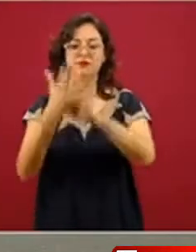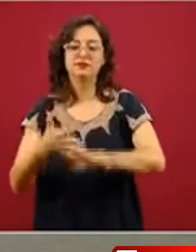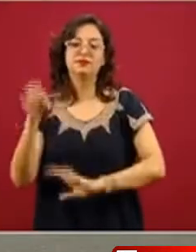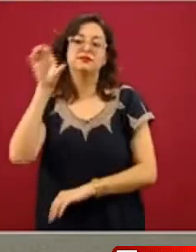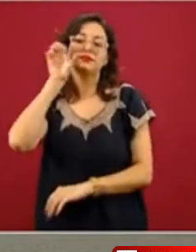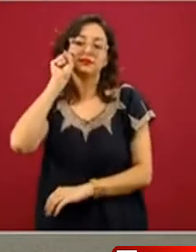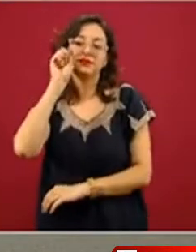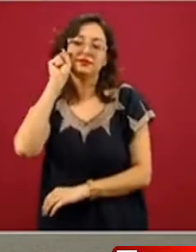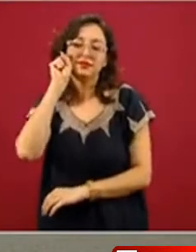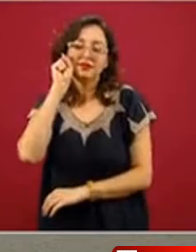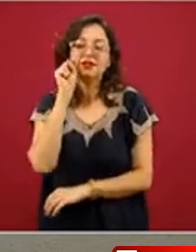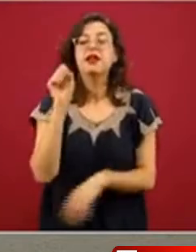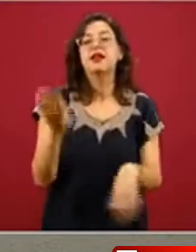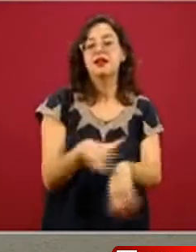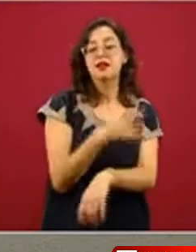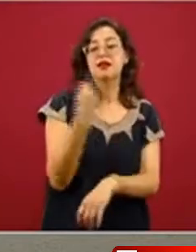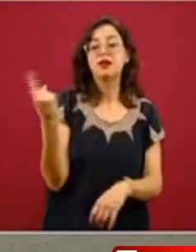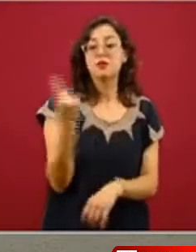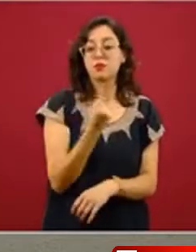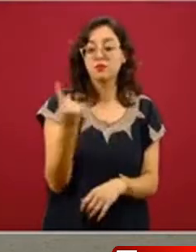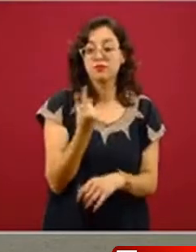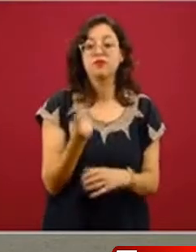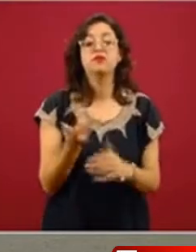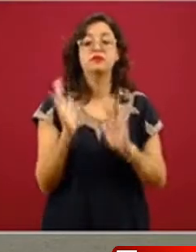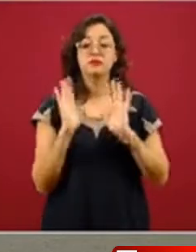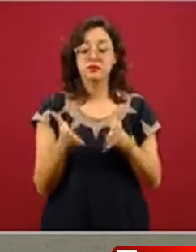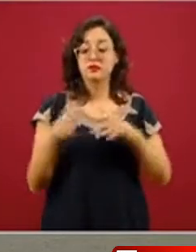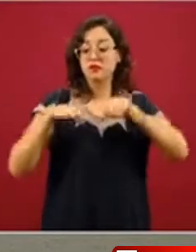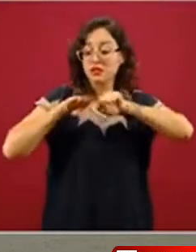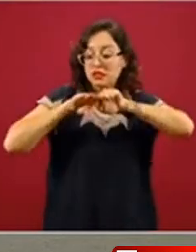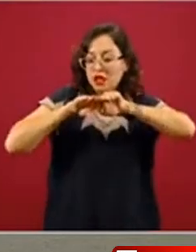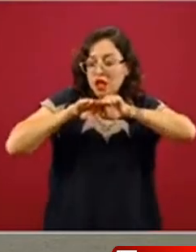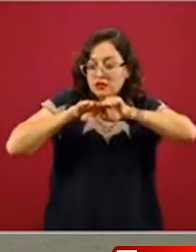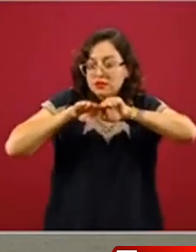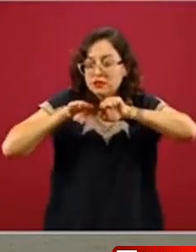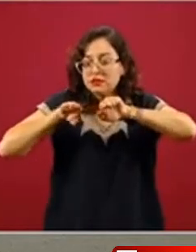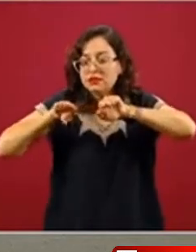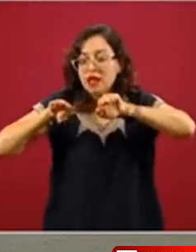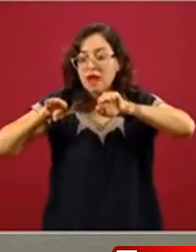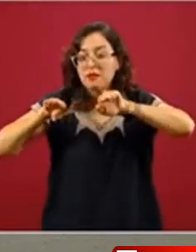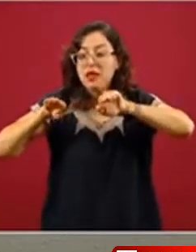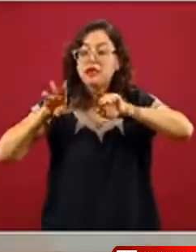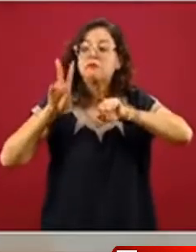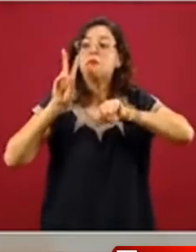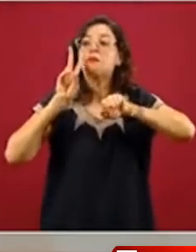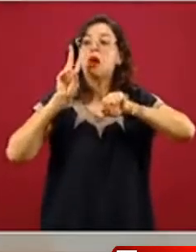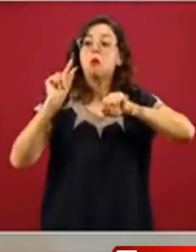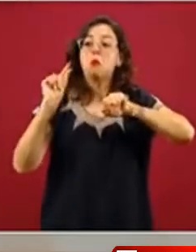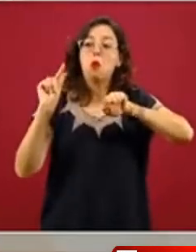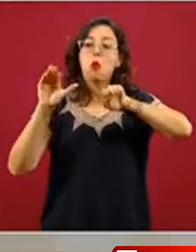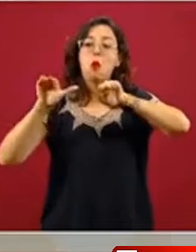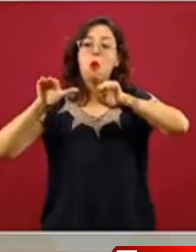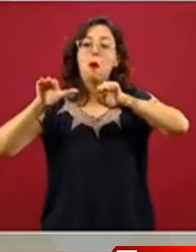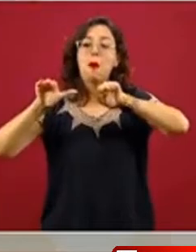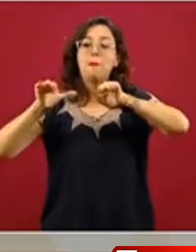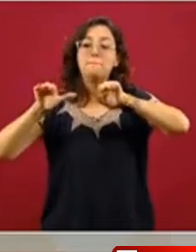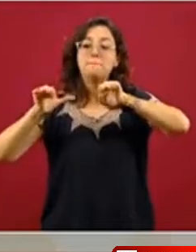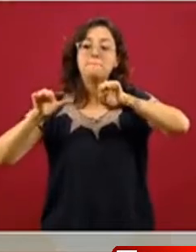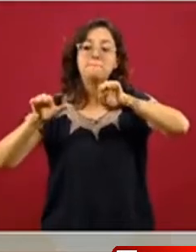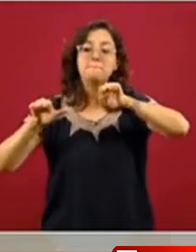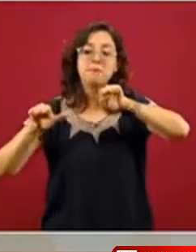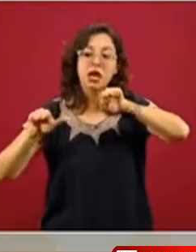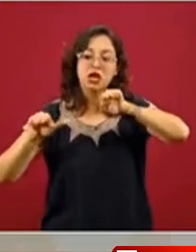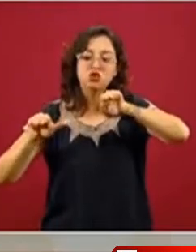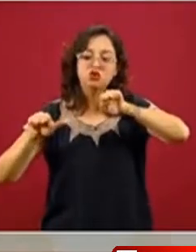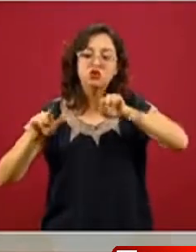criterios, porque no solamente está en estabilidad, sino incluso ya se ve para la ocupación hospitalaria una tendencia de